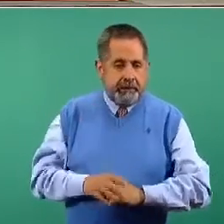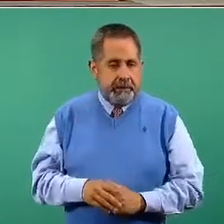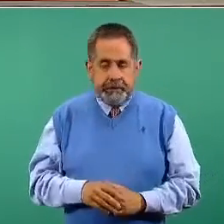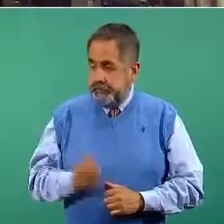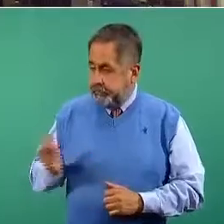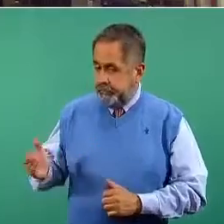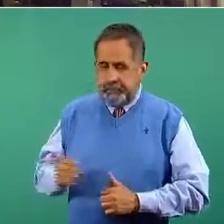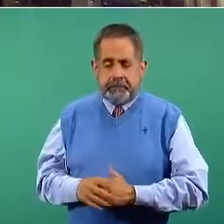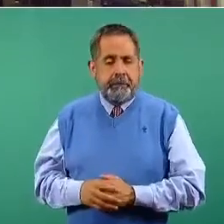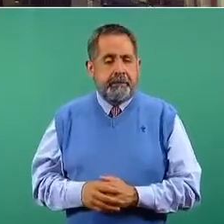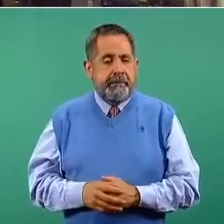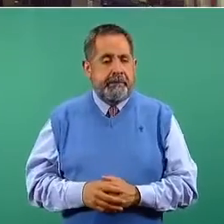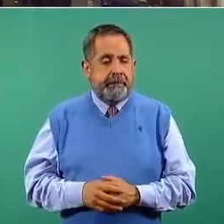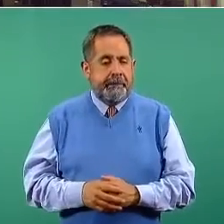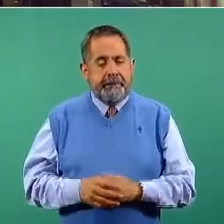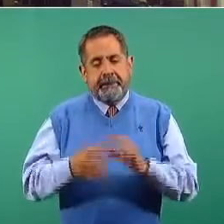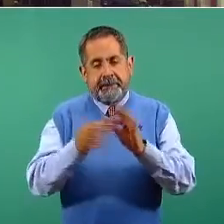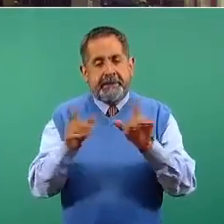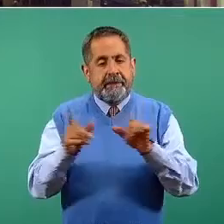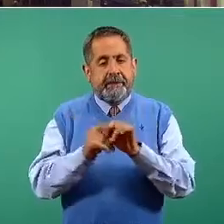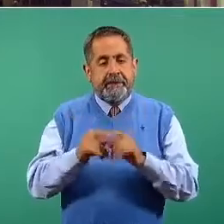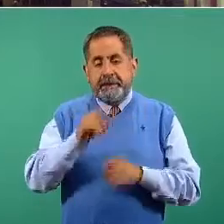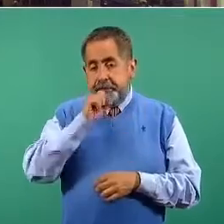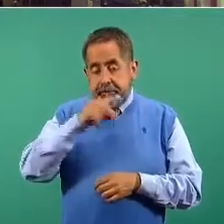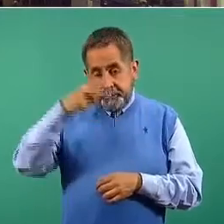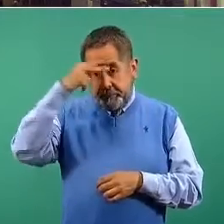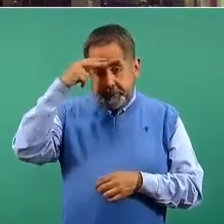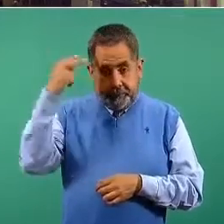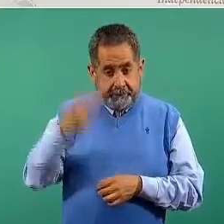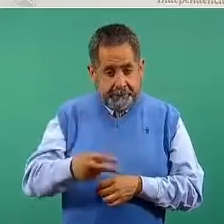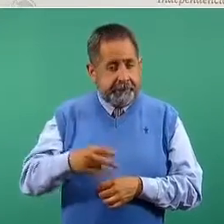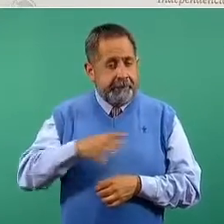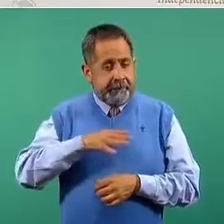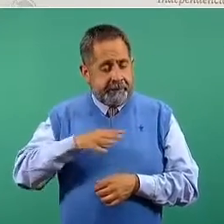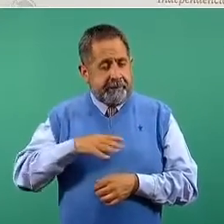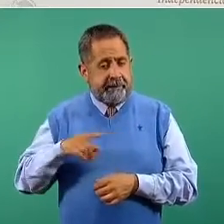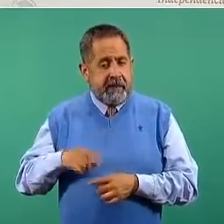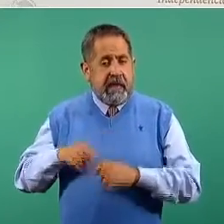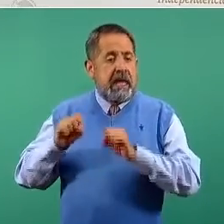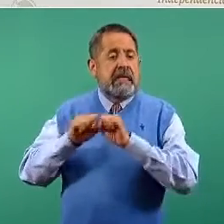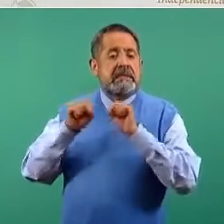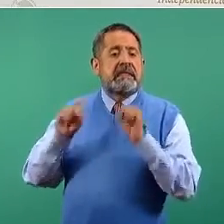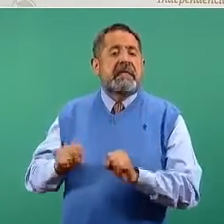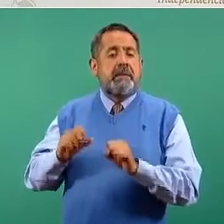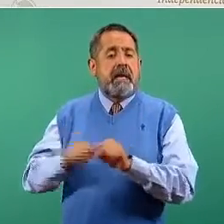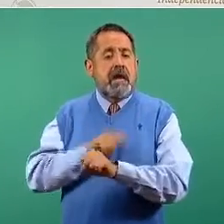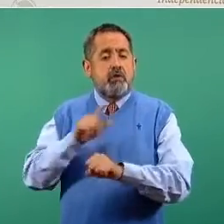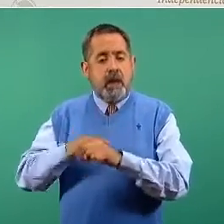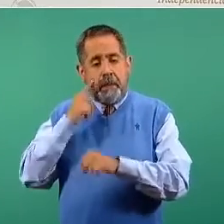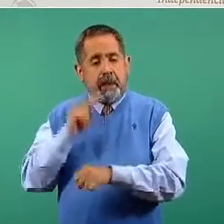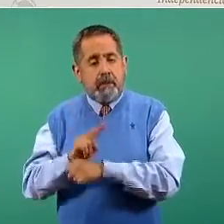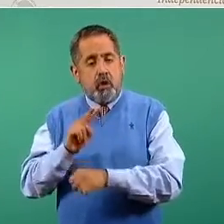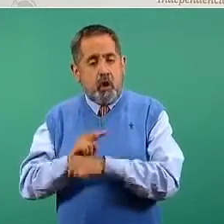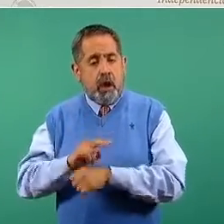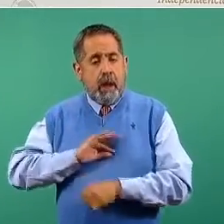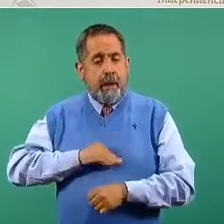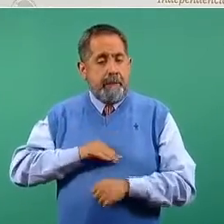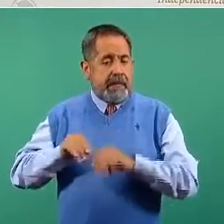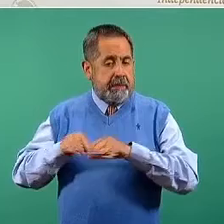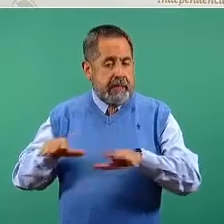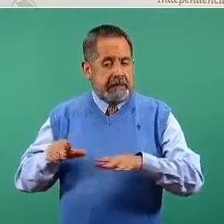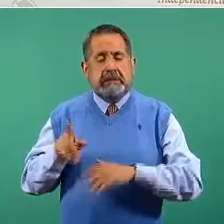Claro, solamente acotar, así como en México tenemos un sistema nacional de vigilancia epidemiológica que